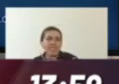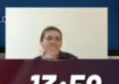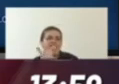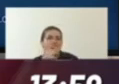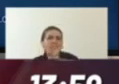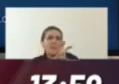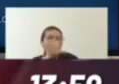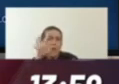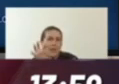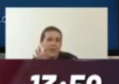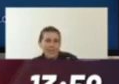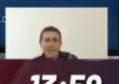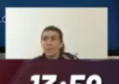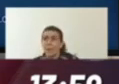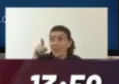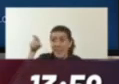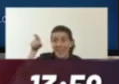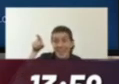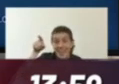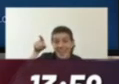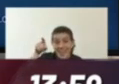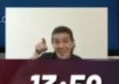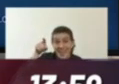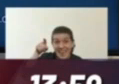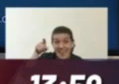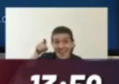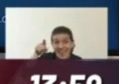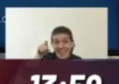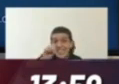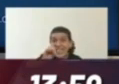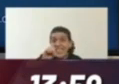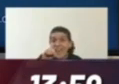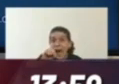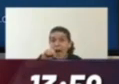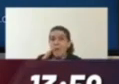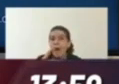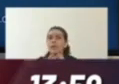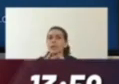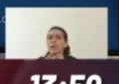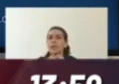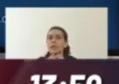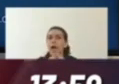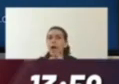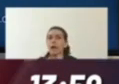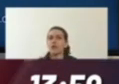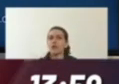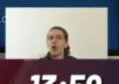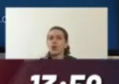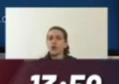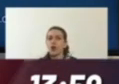mencionar. Miren, esto fue lo que llamamos el aislamiento obligatorio.